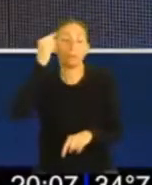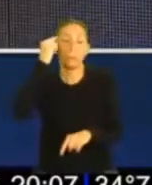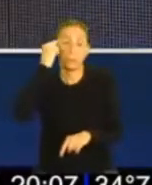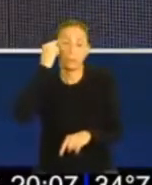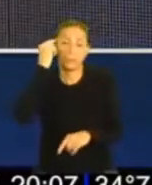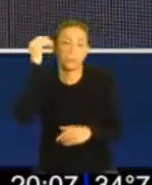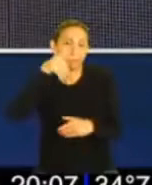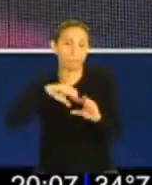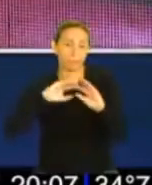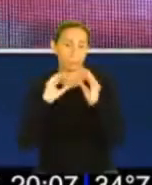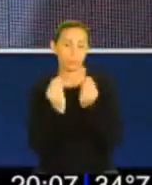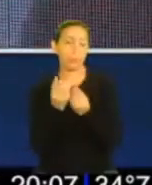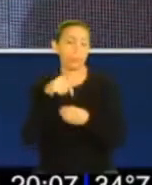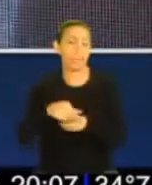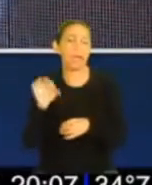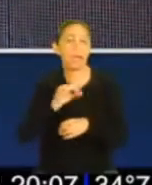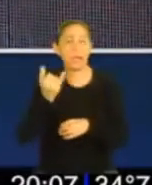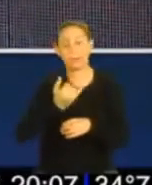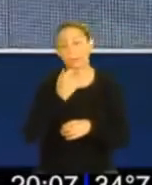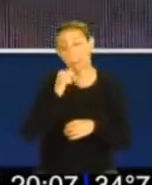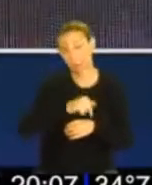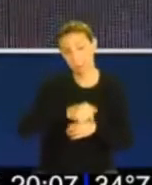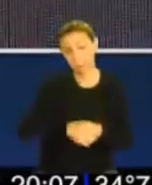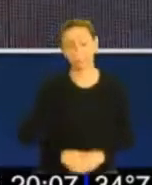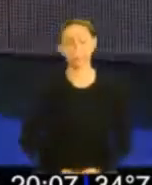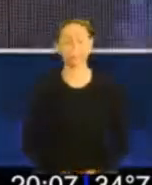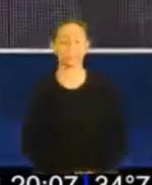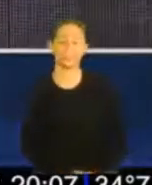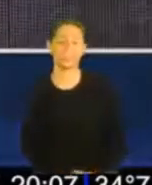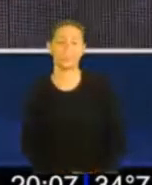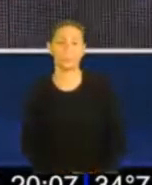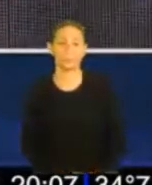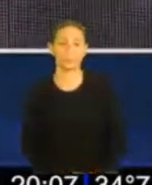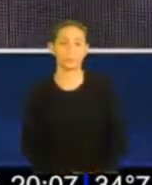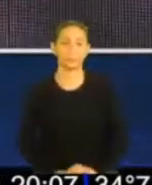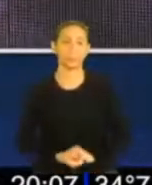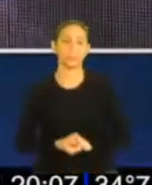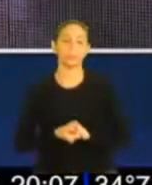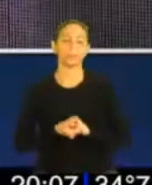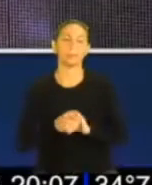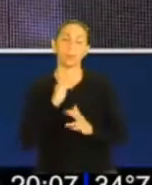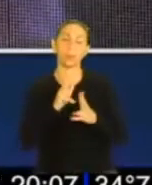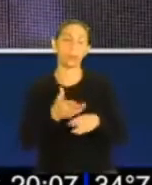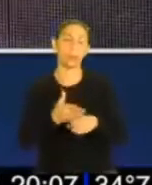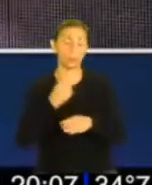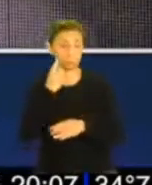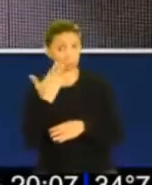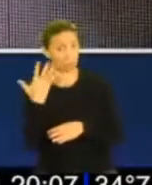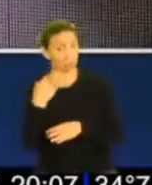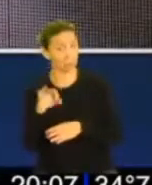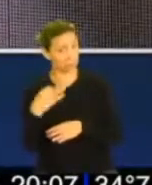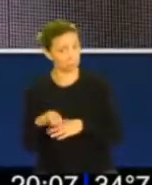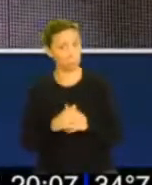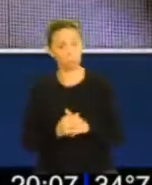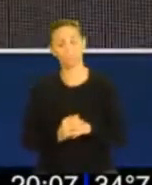que ya tenemos esta variante en la provincia y esto hace que, como yo le decía, estar atentos